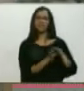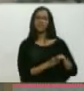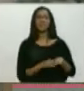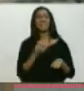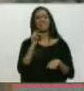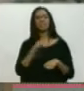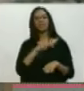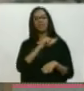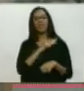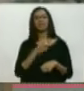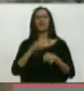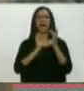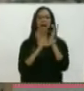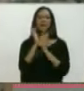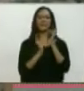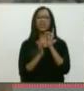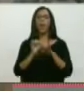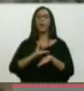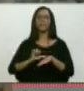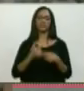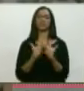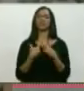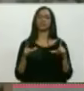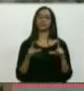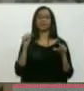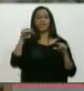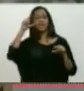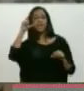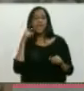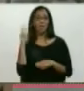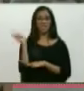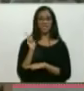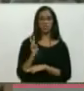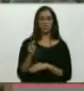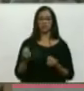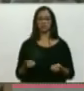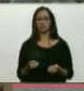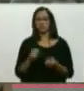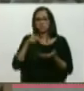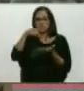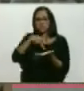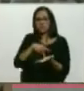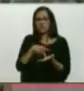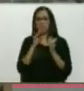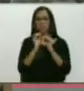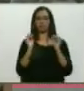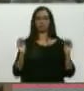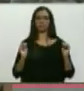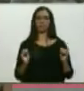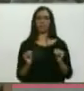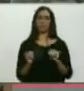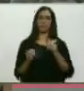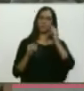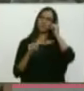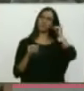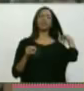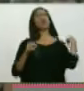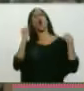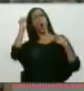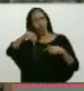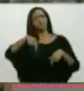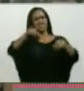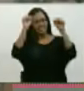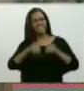fue en abril durante la llamada Operación Libertad. Ese día los venezolanos se levantaron con el anuncio extraordinario de que ¡hoy sí fue! ¡Hoy cayó